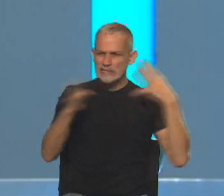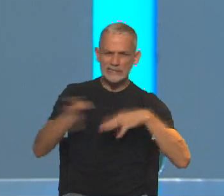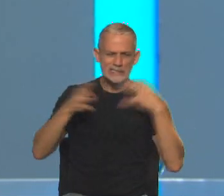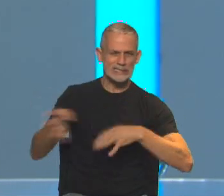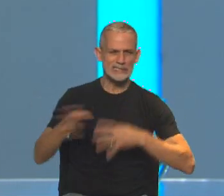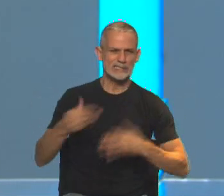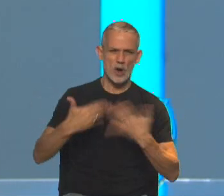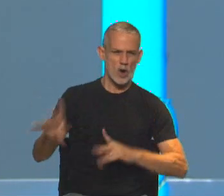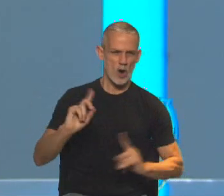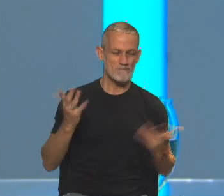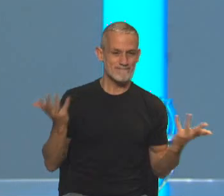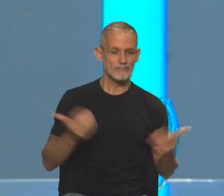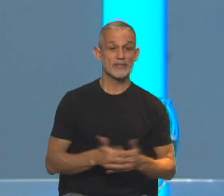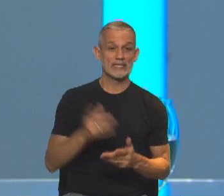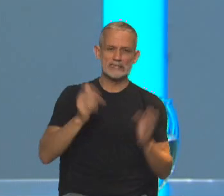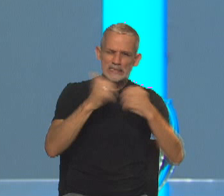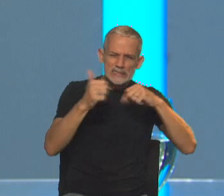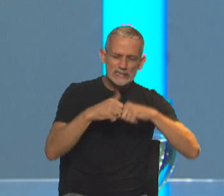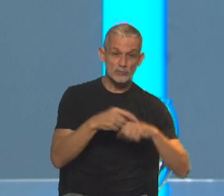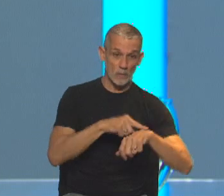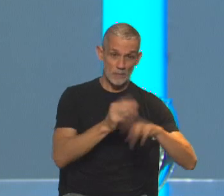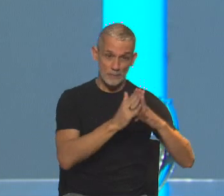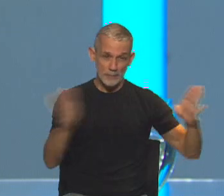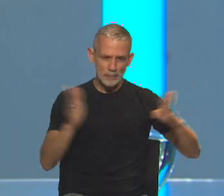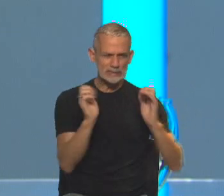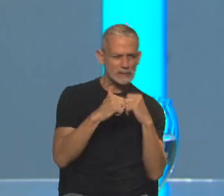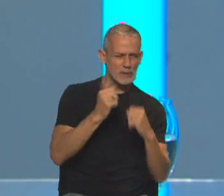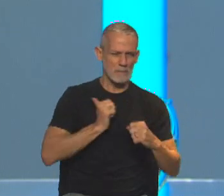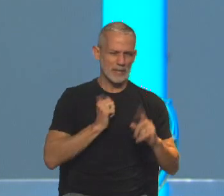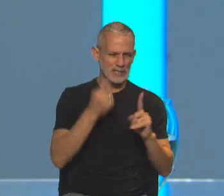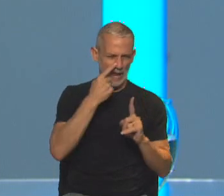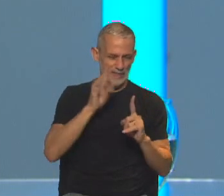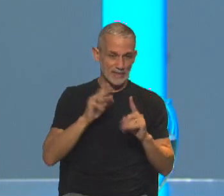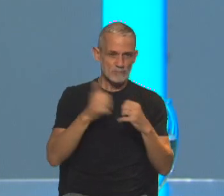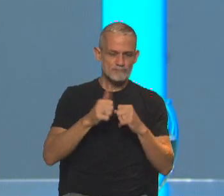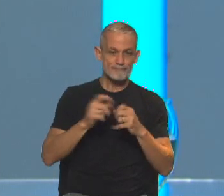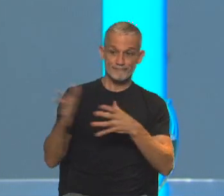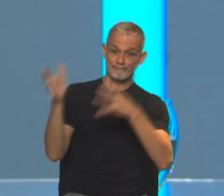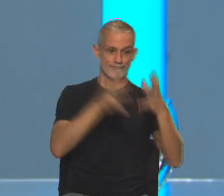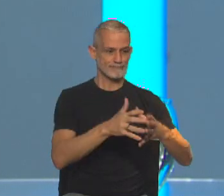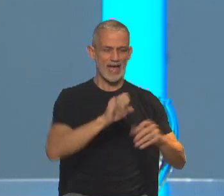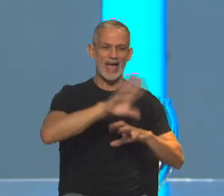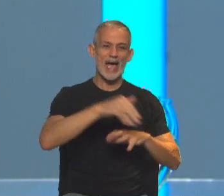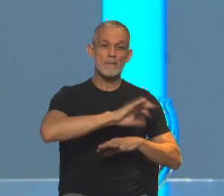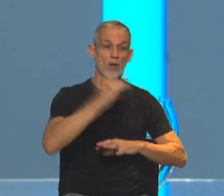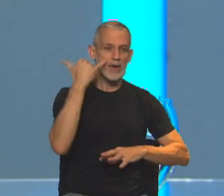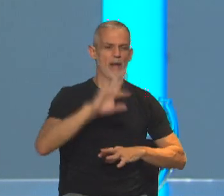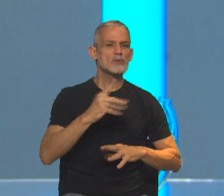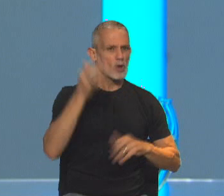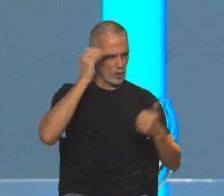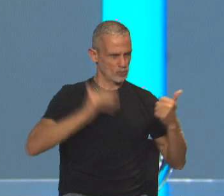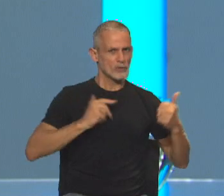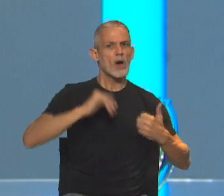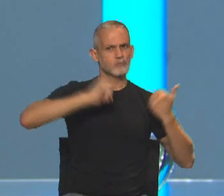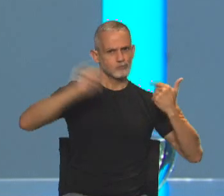este sentido, en términos del ocultamiento, digo, más allá de todo ese proceso de ocultamiento, y en esa recepción a Campo Amaya, muchos soldados denunciaron lo que les habían hecho